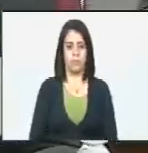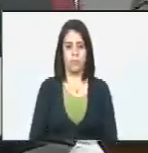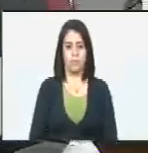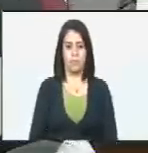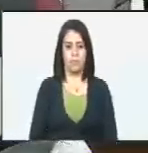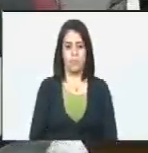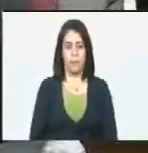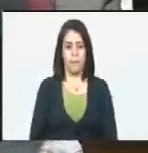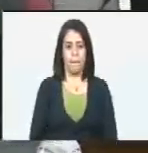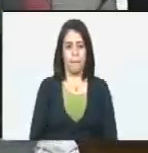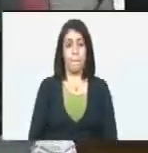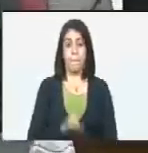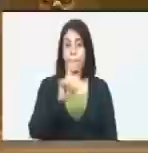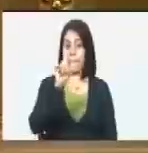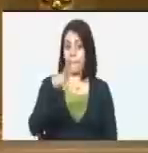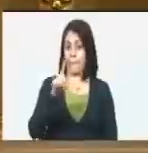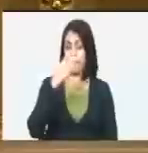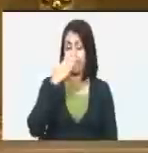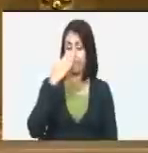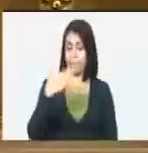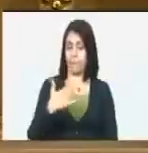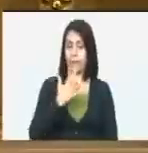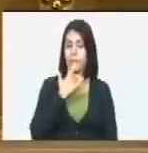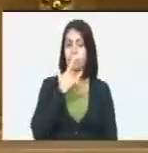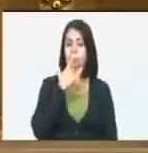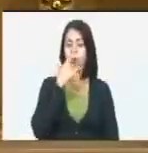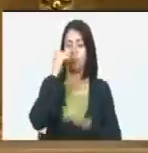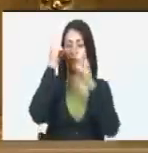Y también subestimaron la valentía de Chávez.